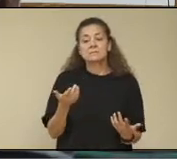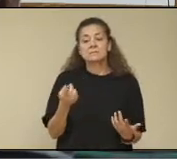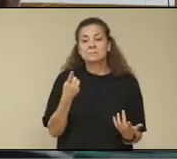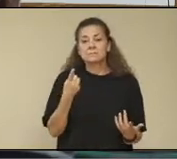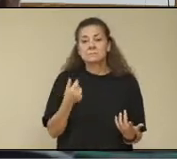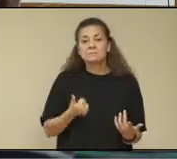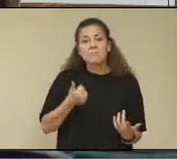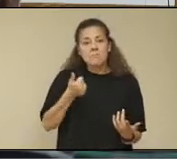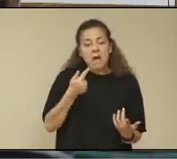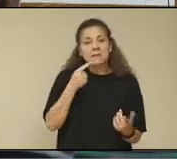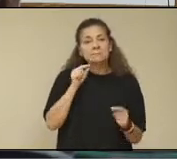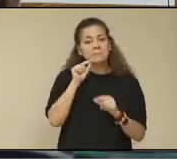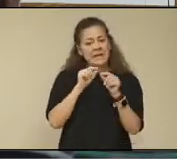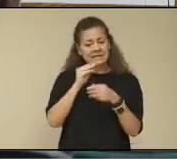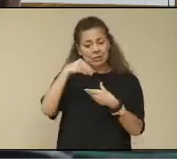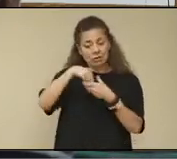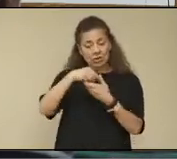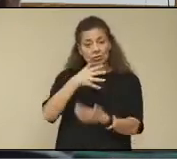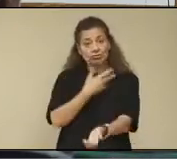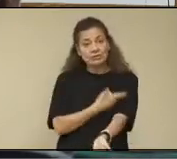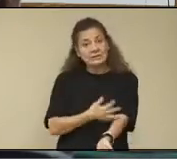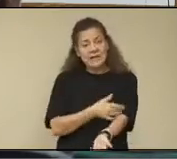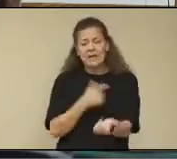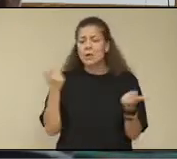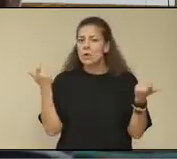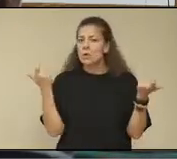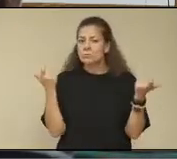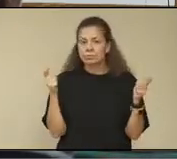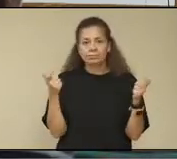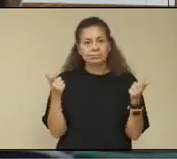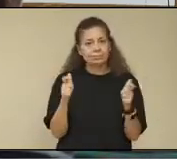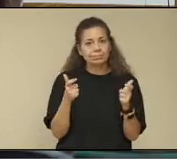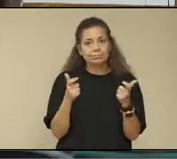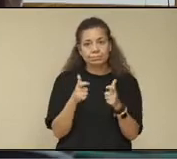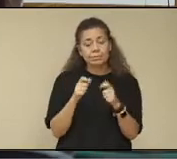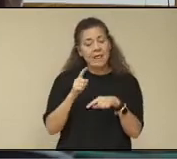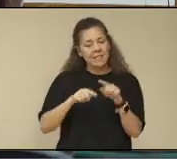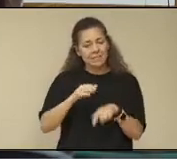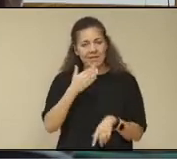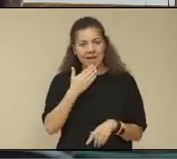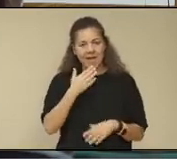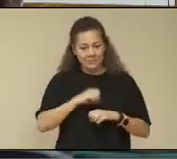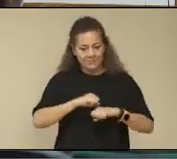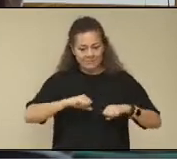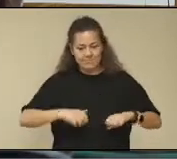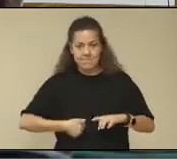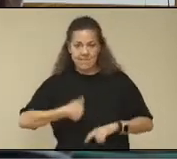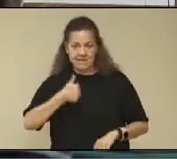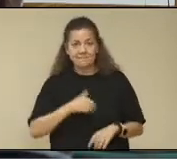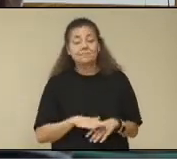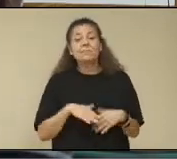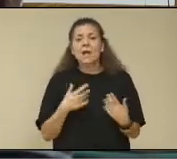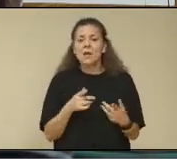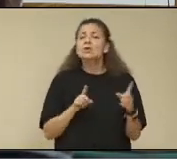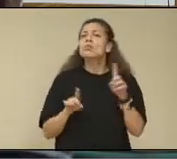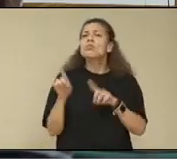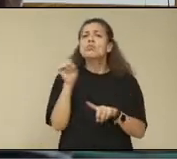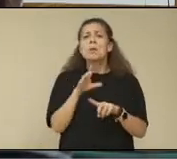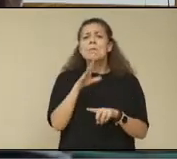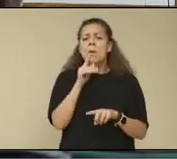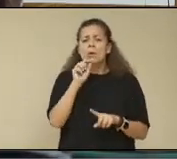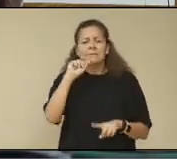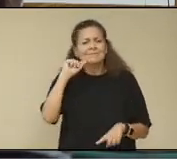con más parásitos en sangre disminuye progresivamente con la edad. Entonces hay un problema realmente de